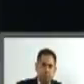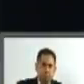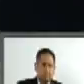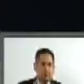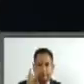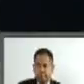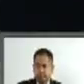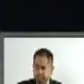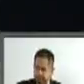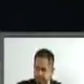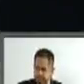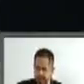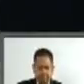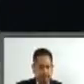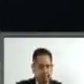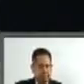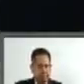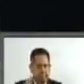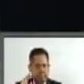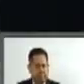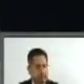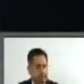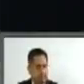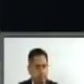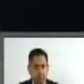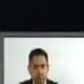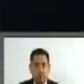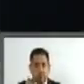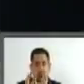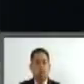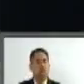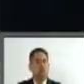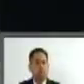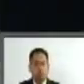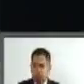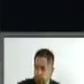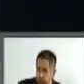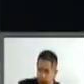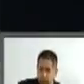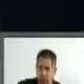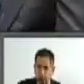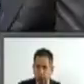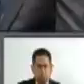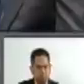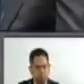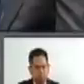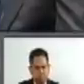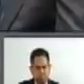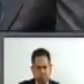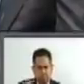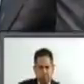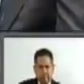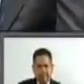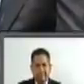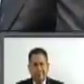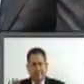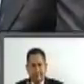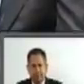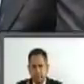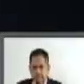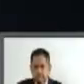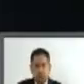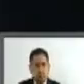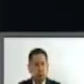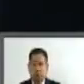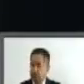5 años. Es importante destacar que este intercambio se da con una balanza comercial históricamente equilibrada